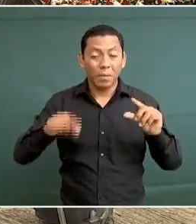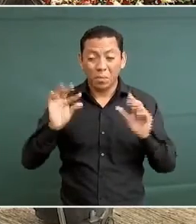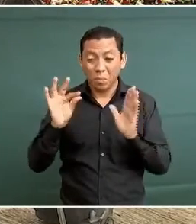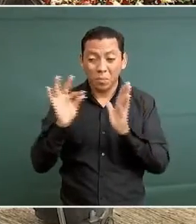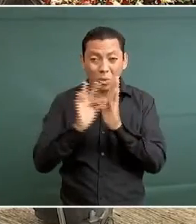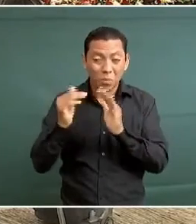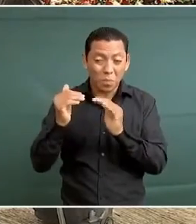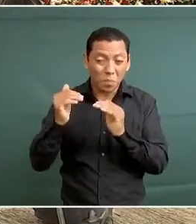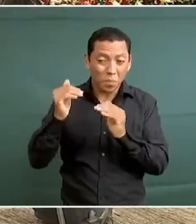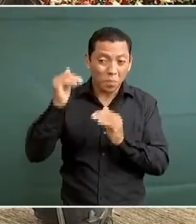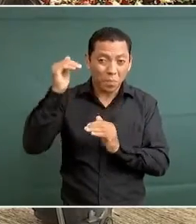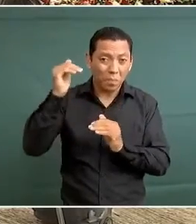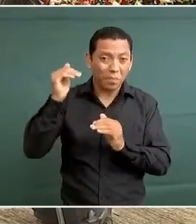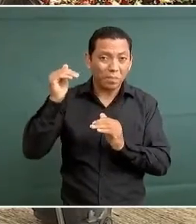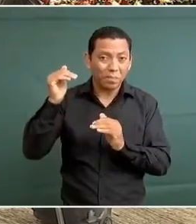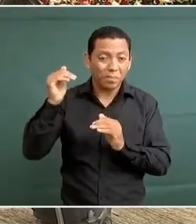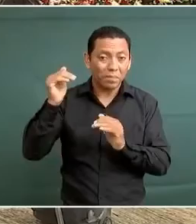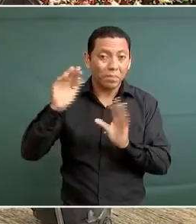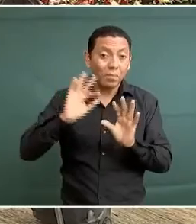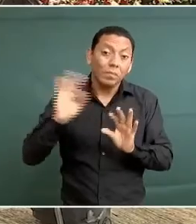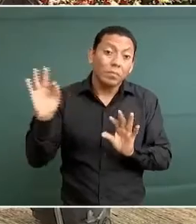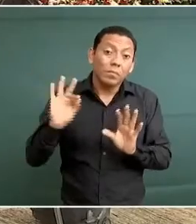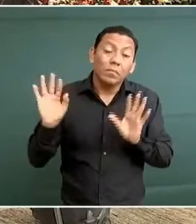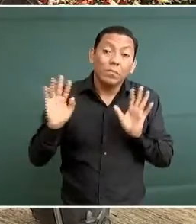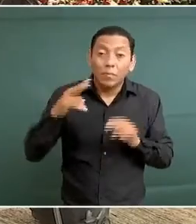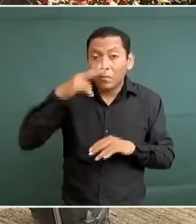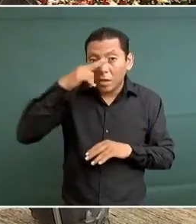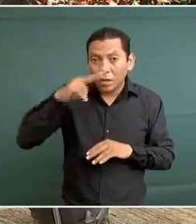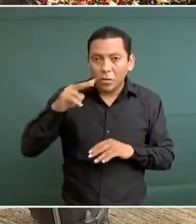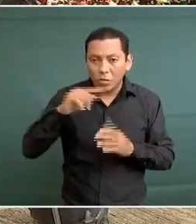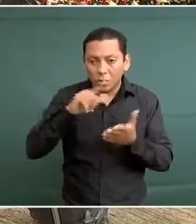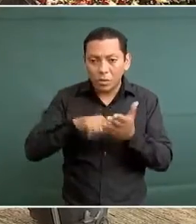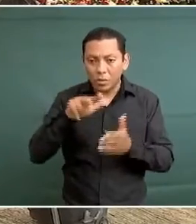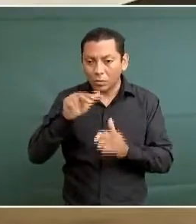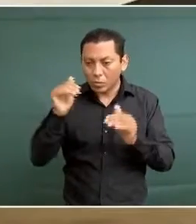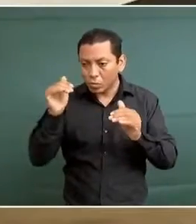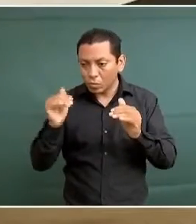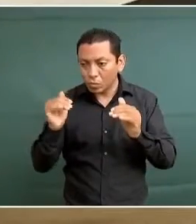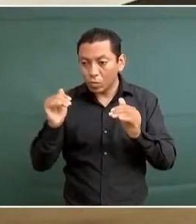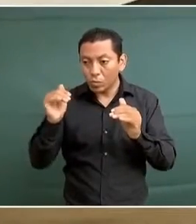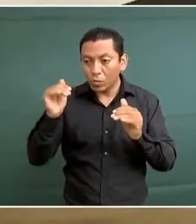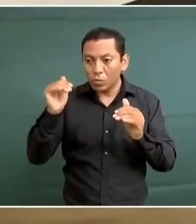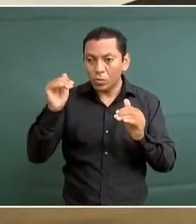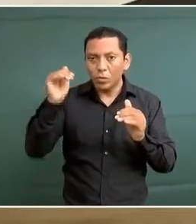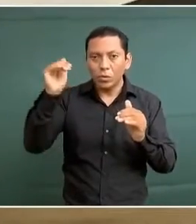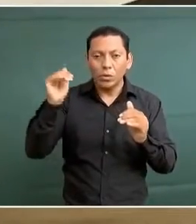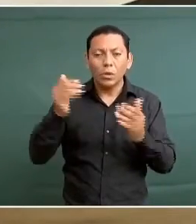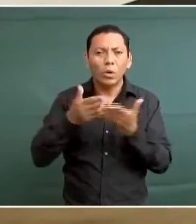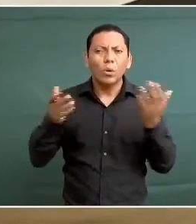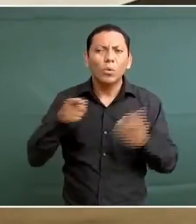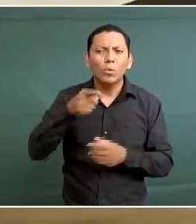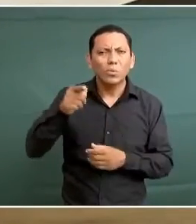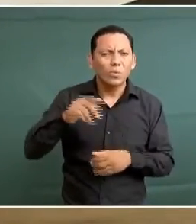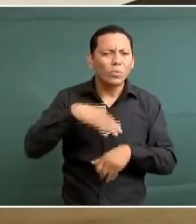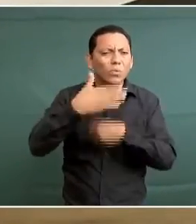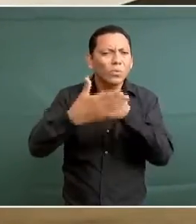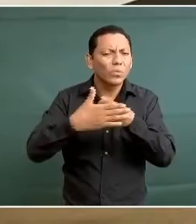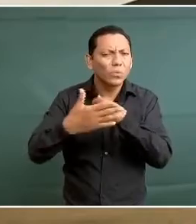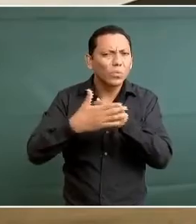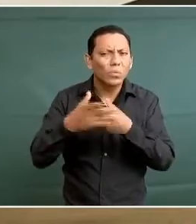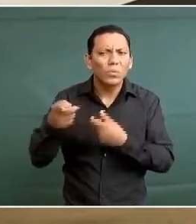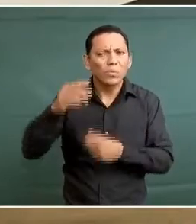se va a mover esa tabla y México puede ser que suba en esa tabla ¿cuál es la previsión de ustedes? porque